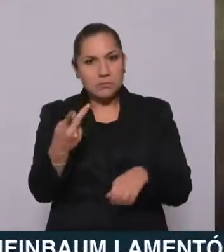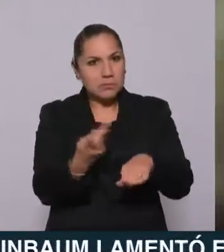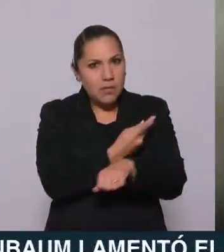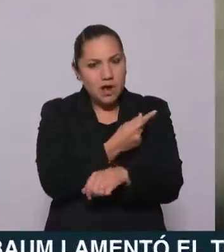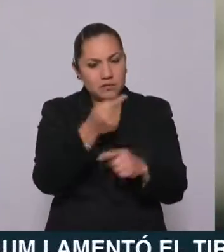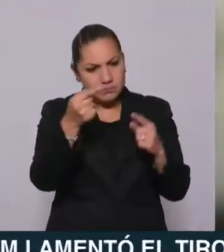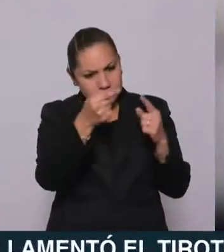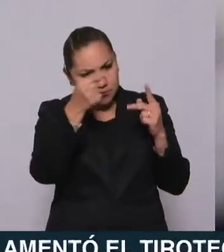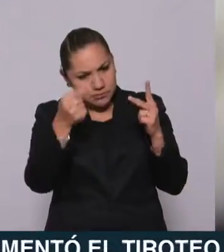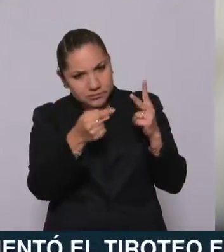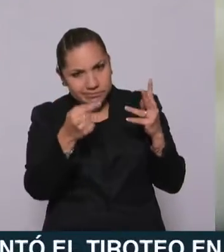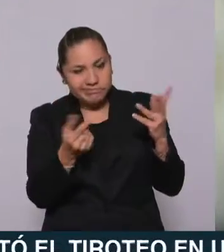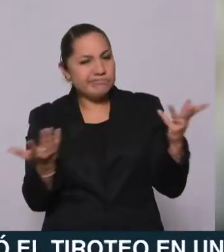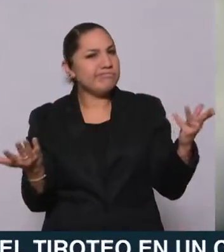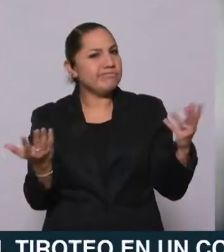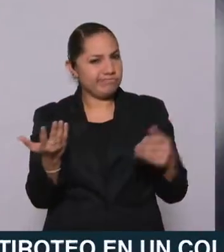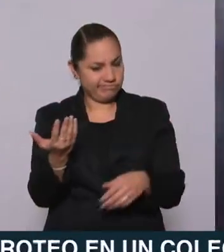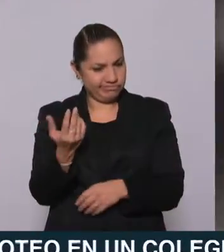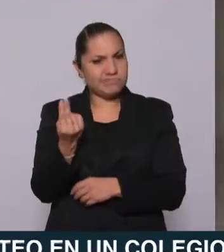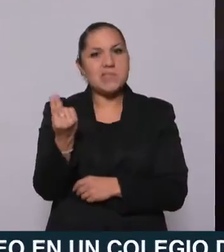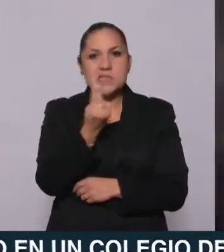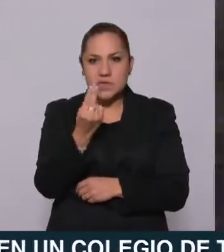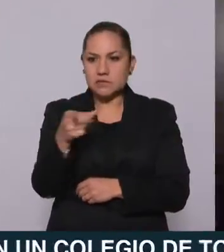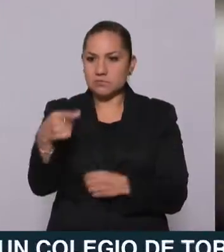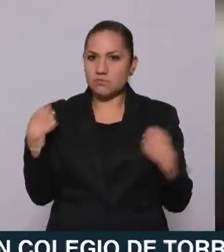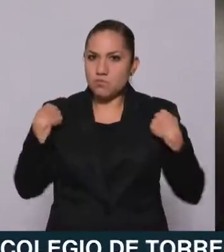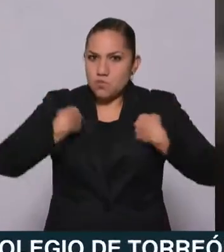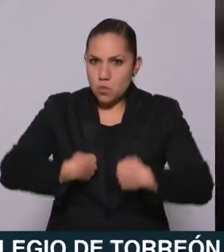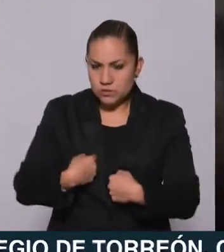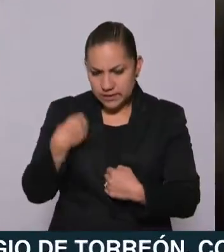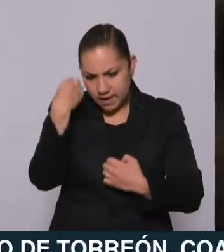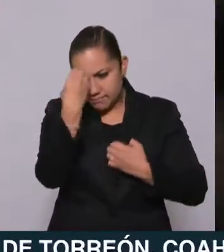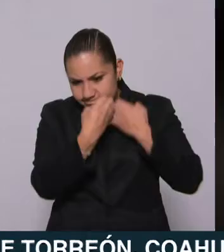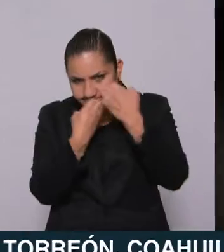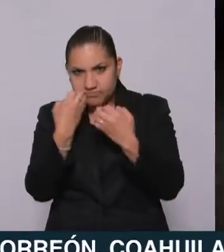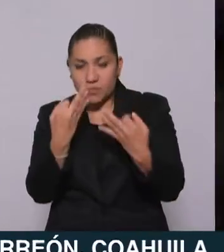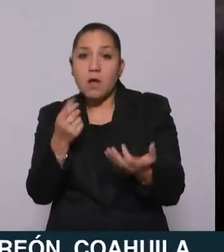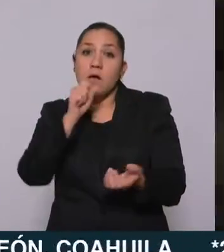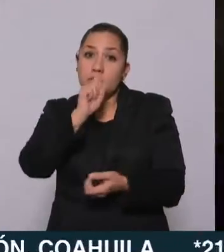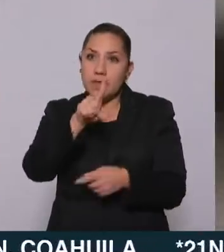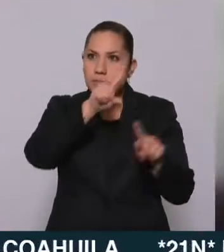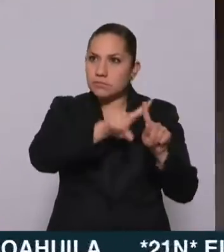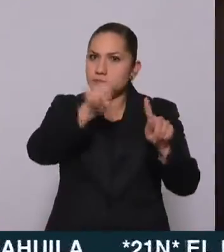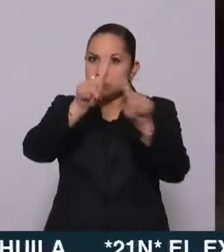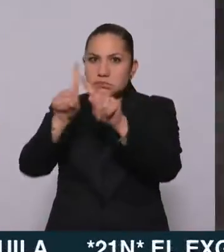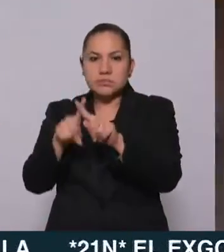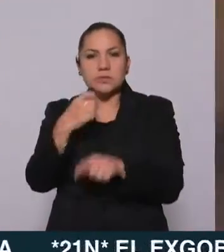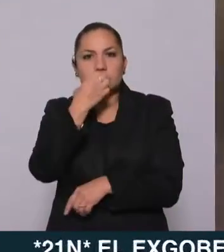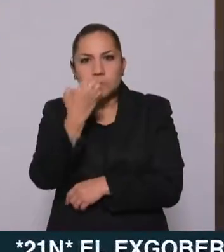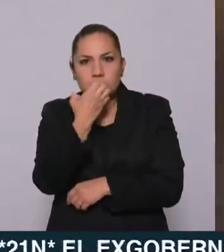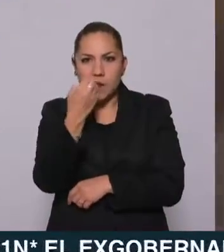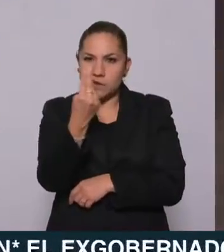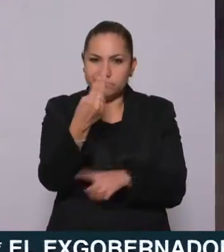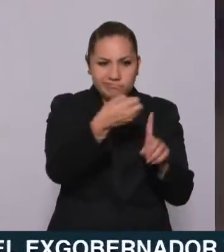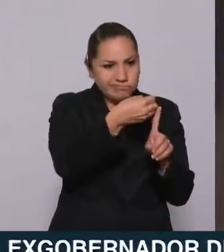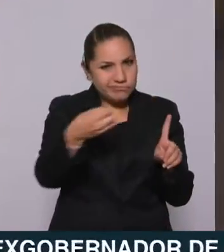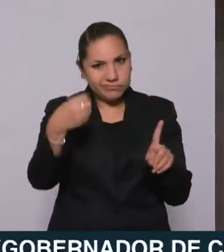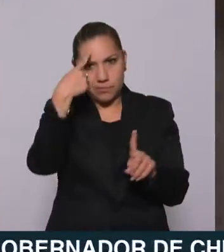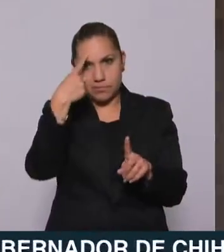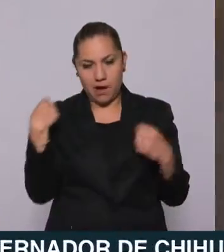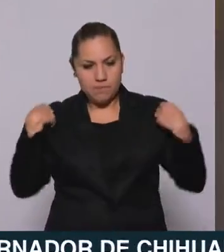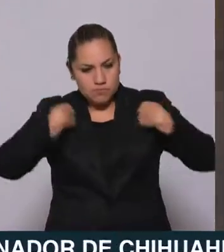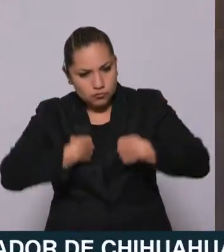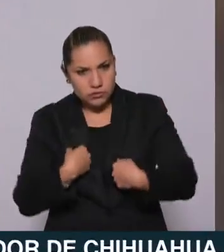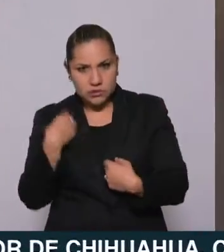el operativo Mochila y trabajar en una estrategia de seguridad al interior de los colegios de México. Cintia Carranza, 21 Noticias.